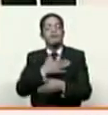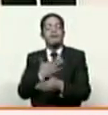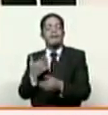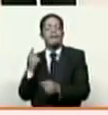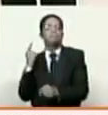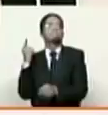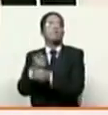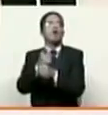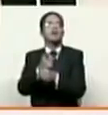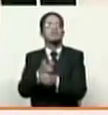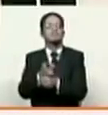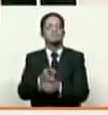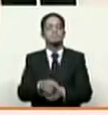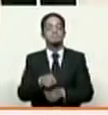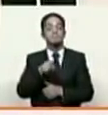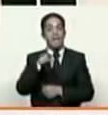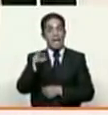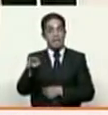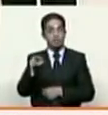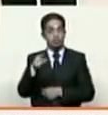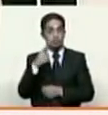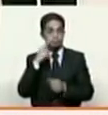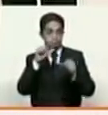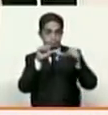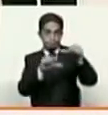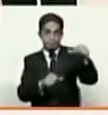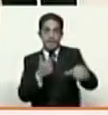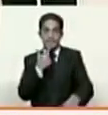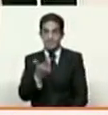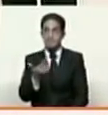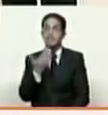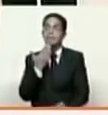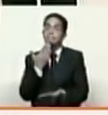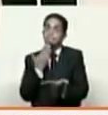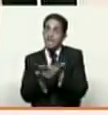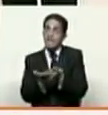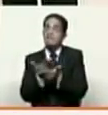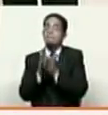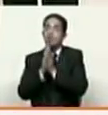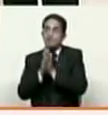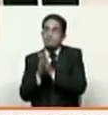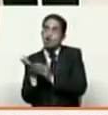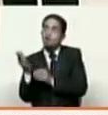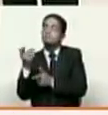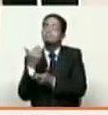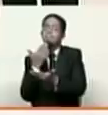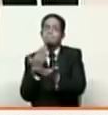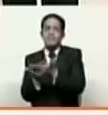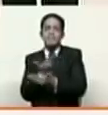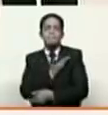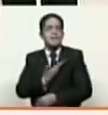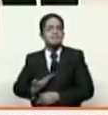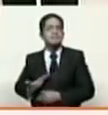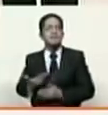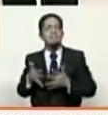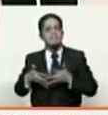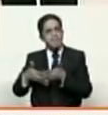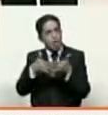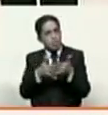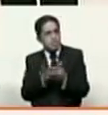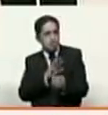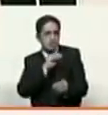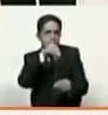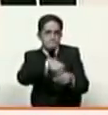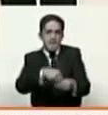violencia. Esas opciones que ellos dicen y que claman a gritos, que están sobre la mesa y le piden a Donald Trump que invada militarmente a